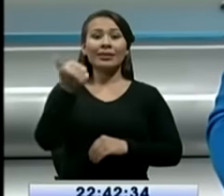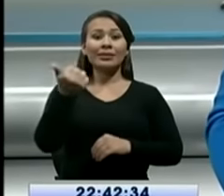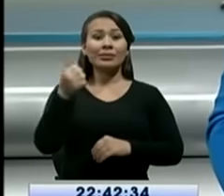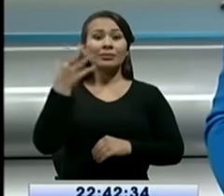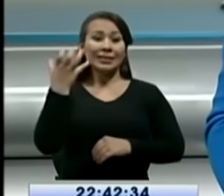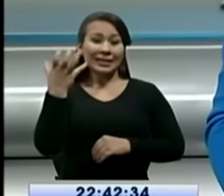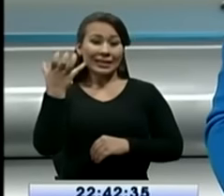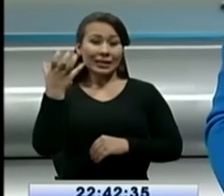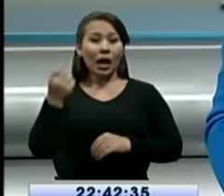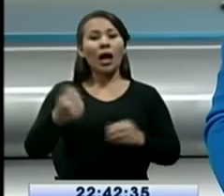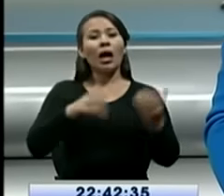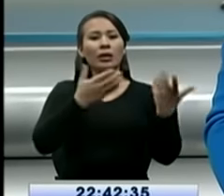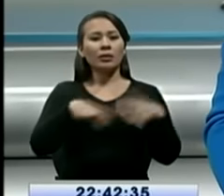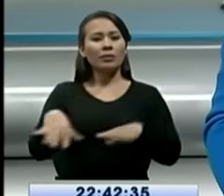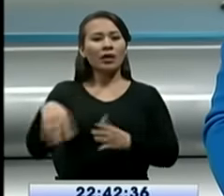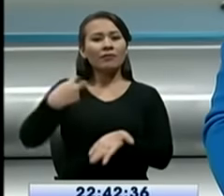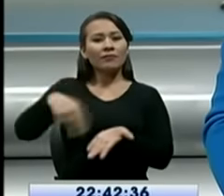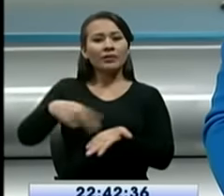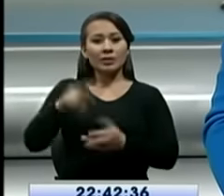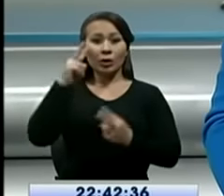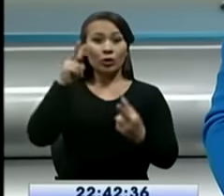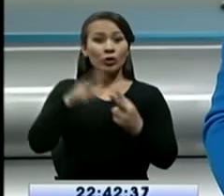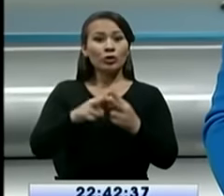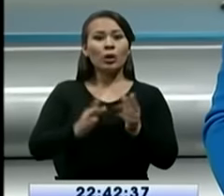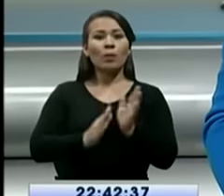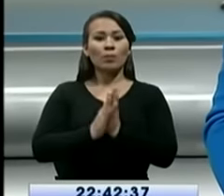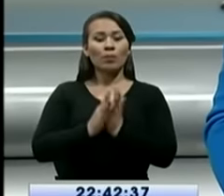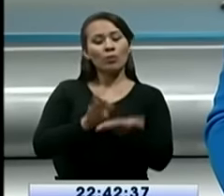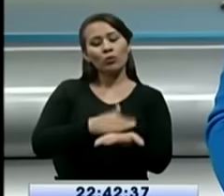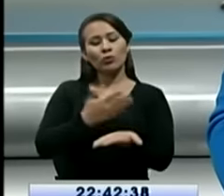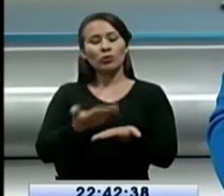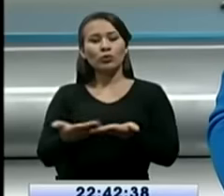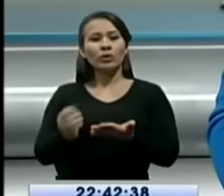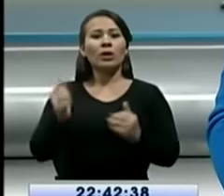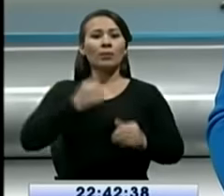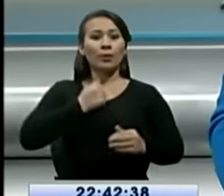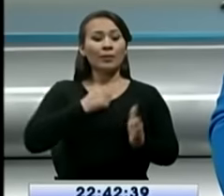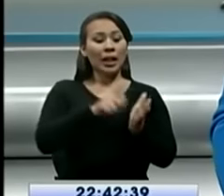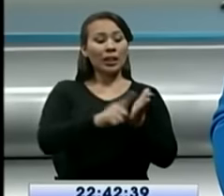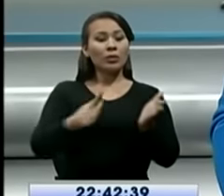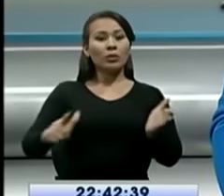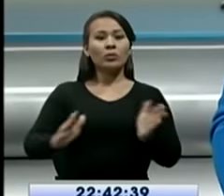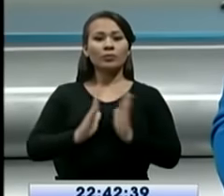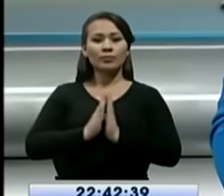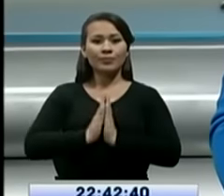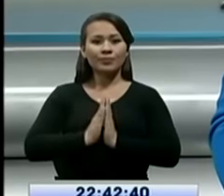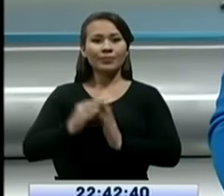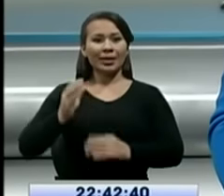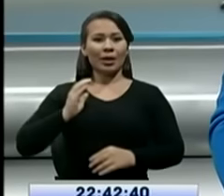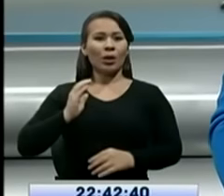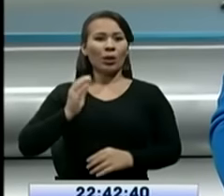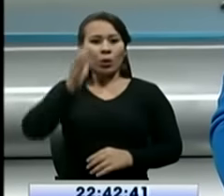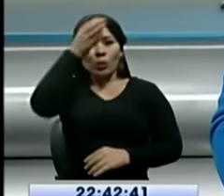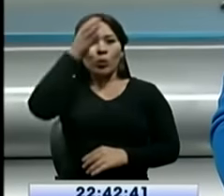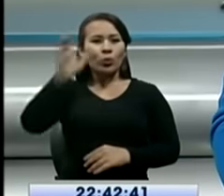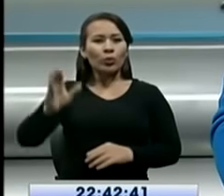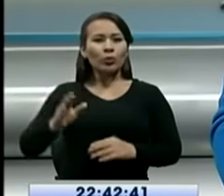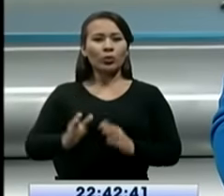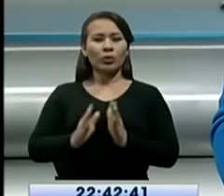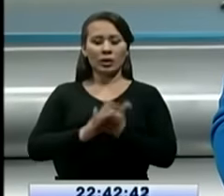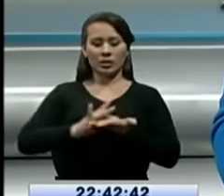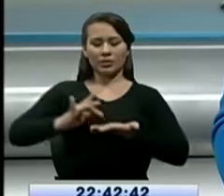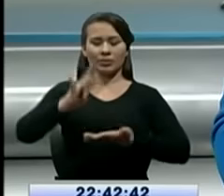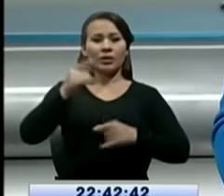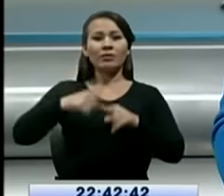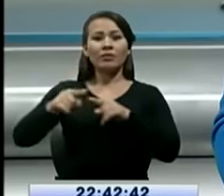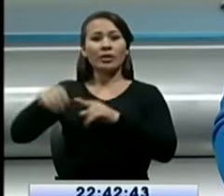Festival Internacional de la también conocida como música litúrgica, que forma parte de un patrimonio melódico y espiritual de